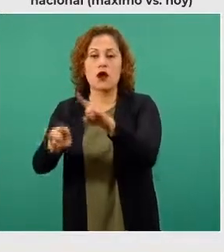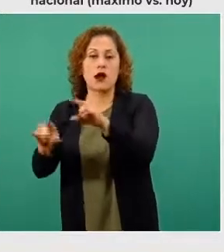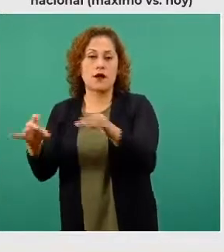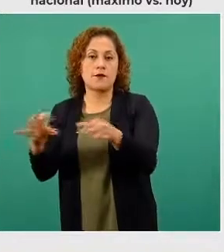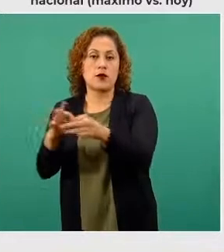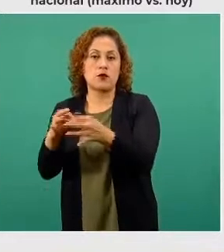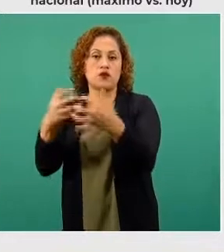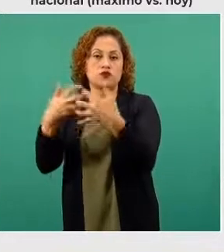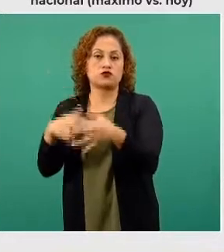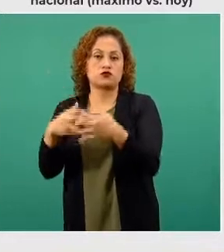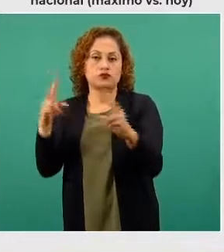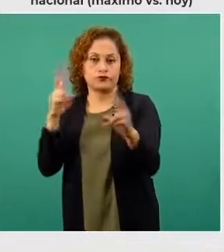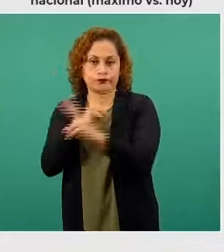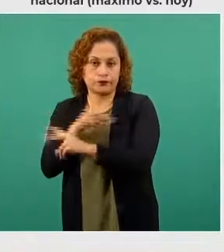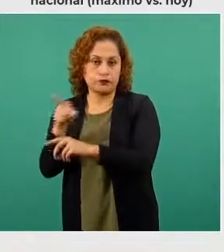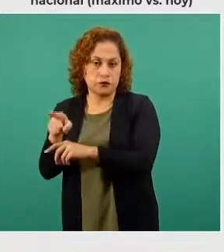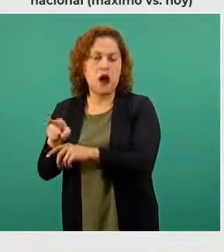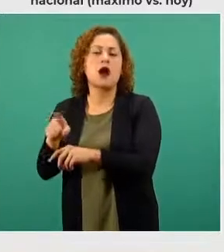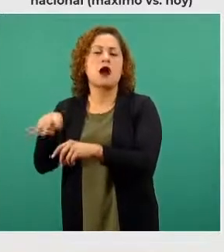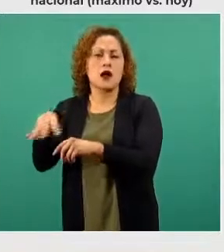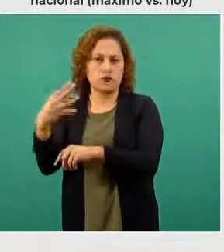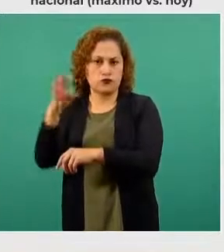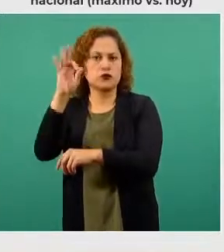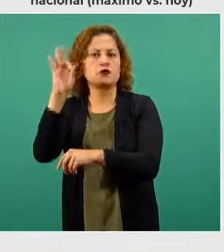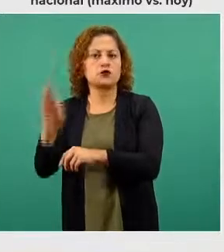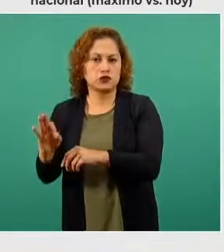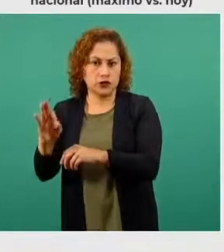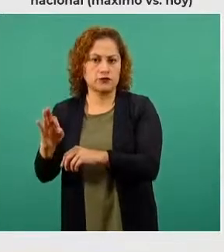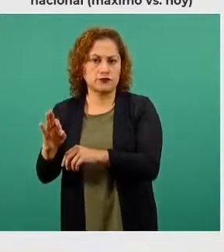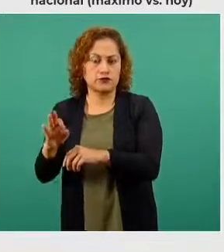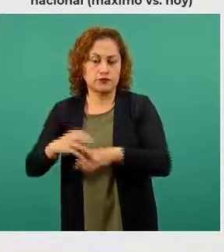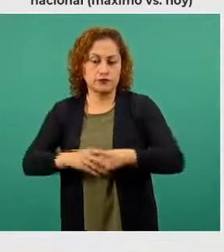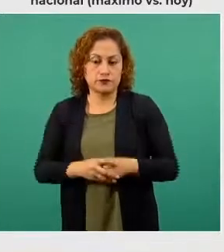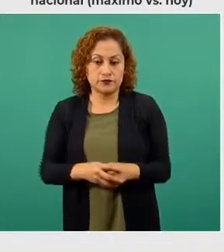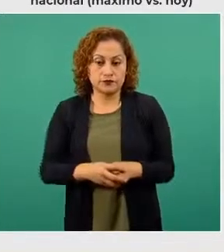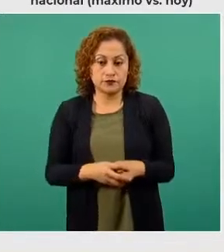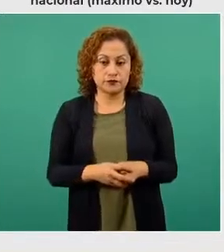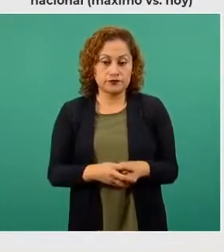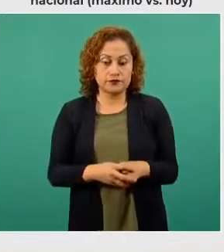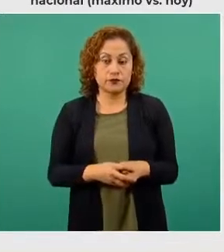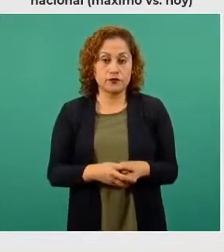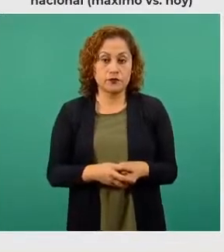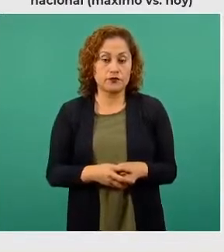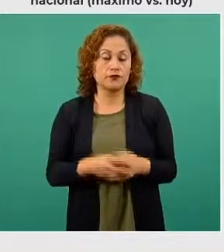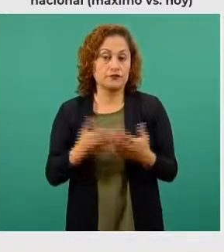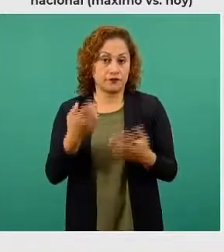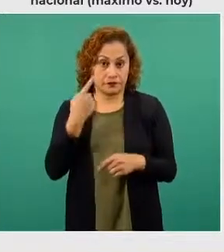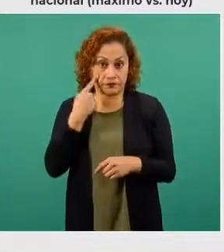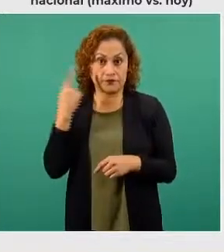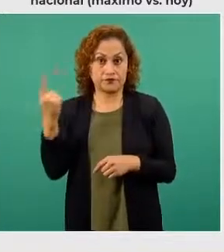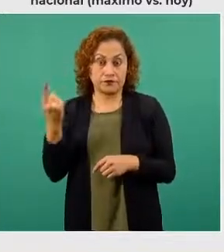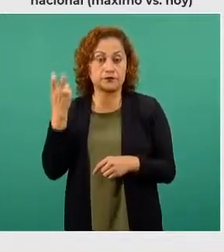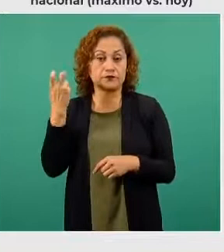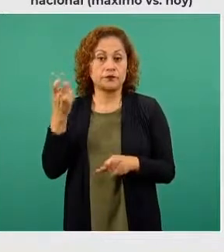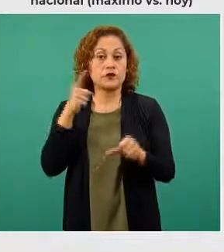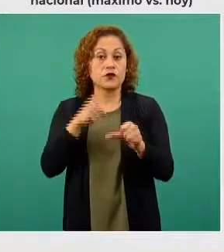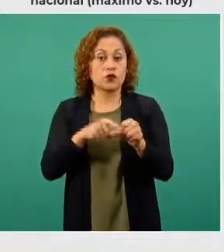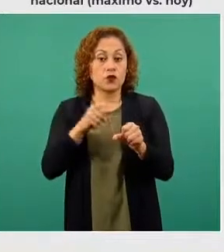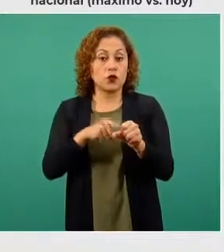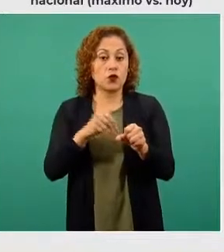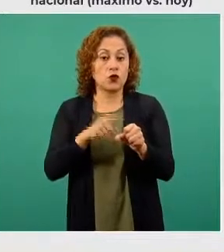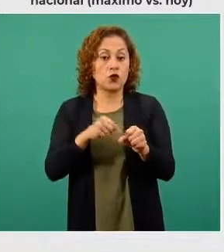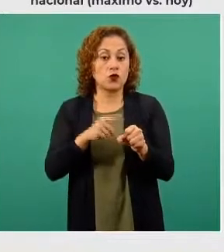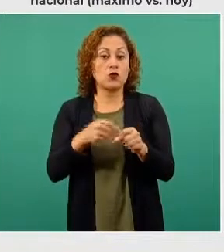14%. Visualizamos también, ¿no? en esta gráfica que tiene la línea de